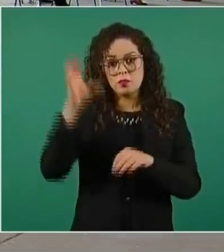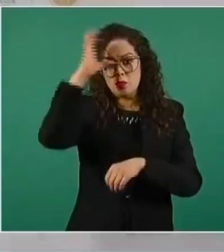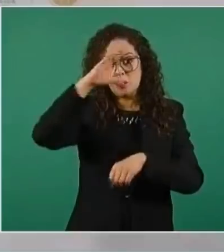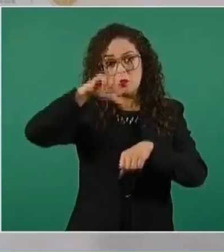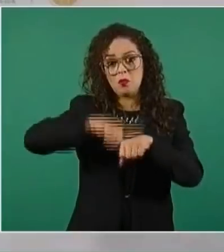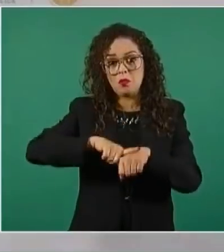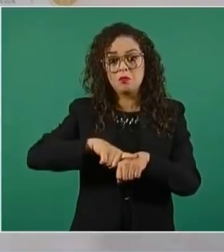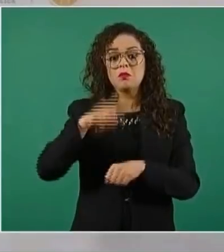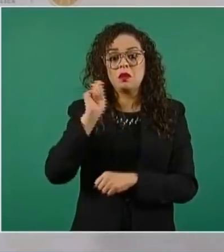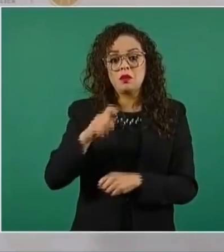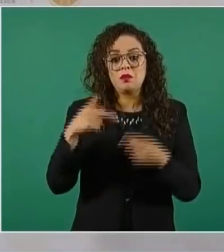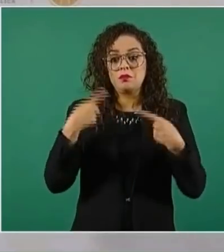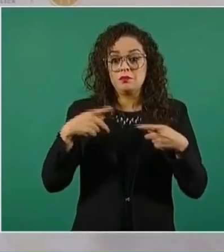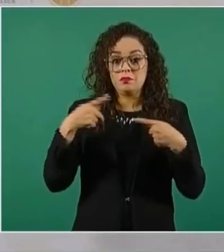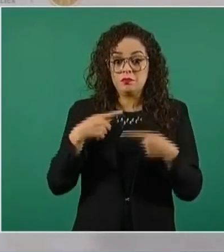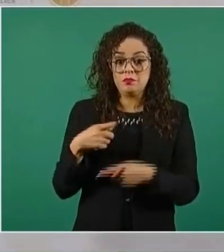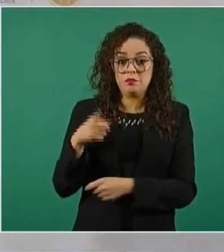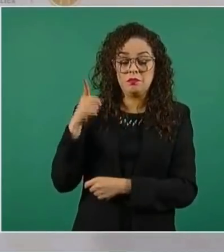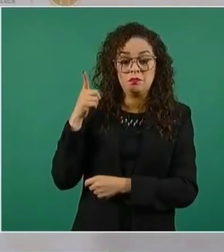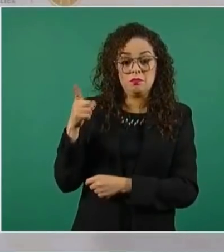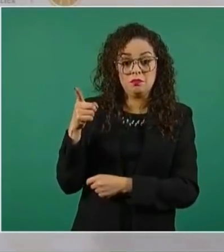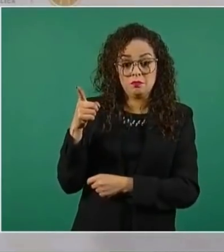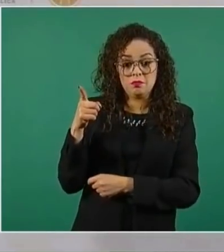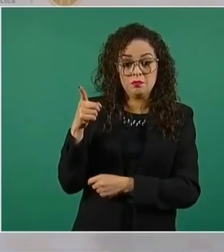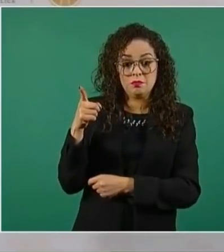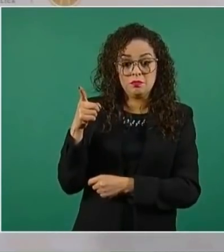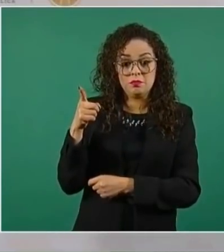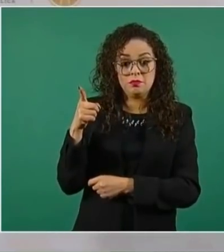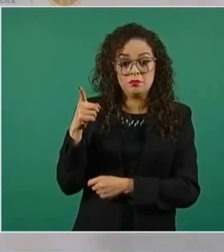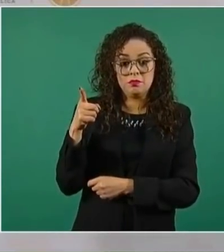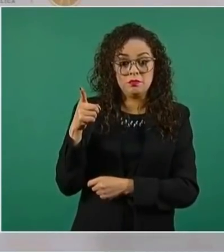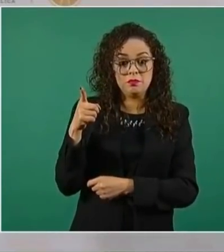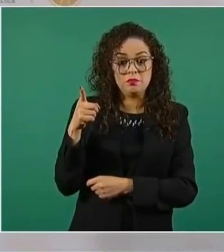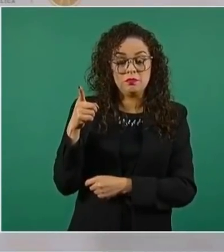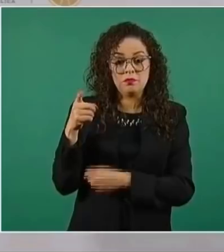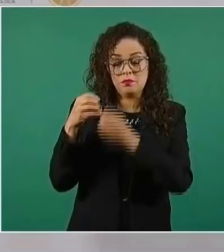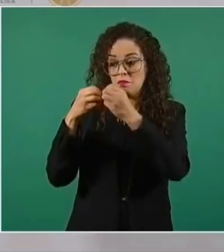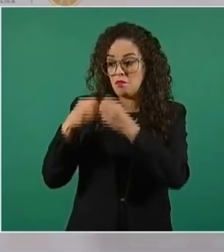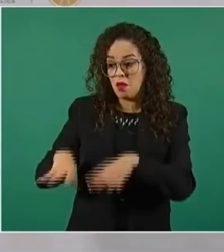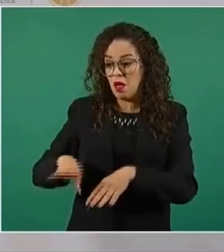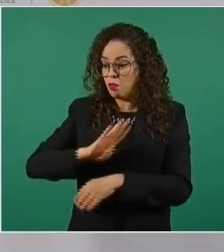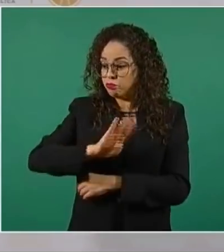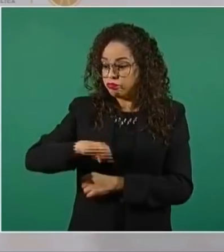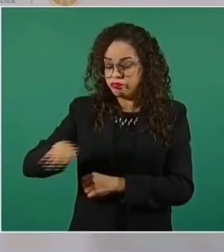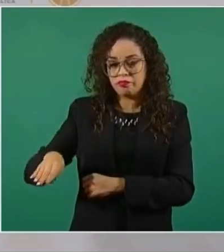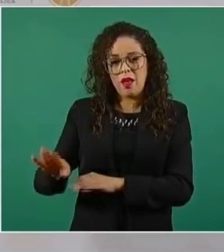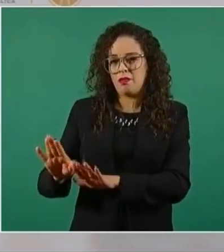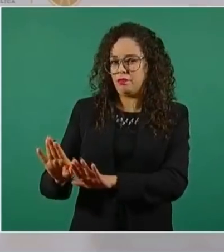vencidos. La idea dominante por mucho tiempo,